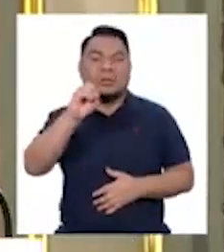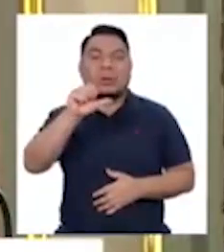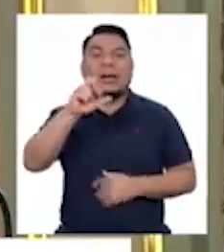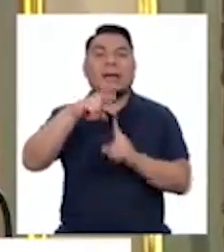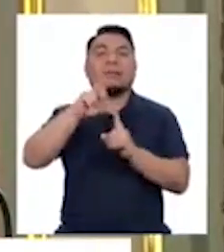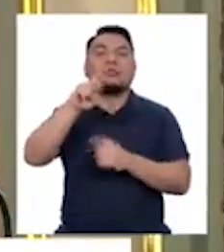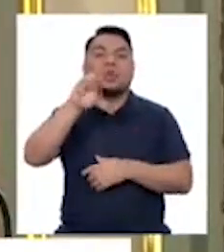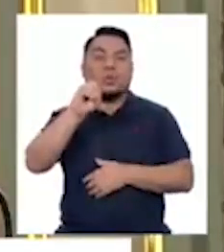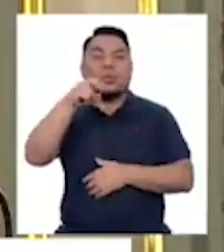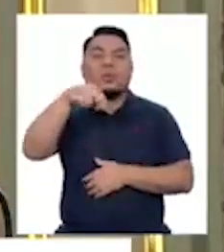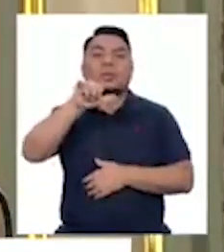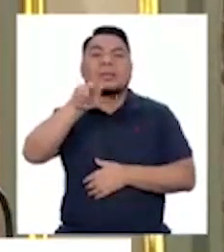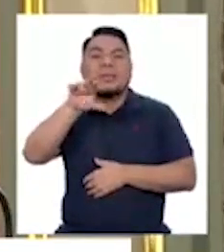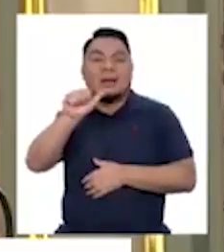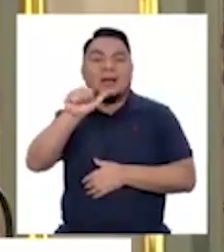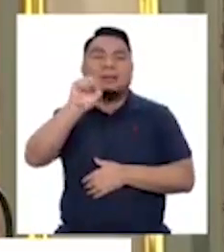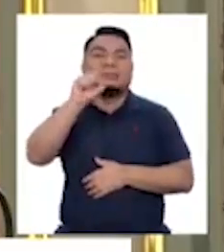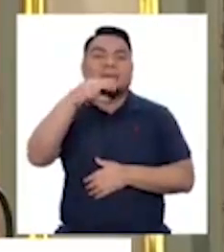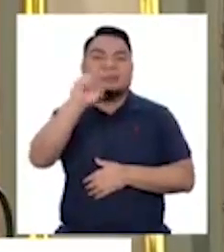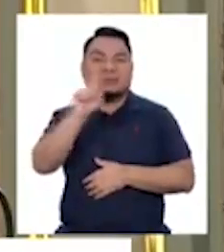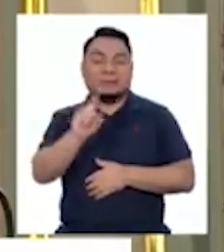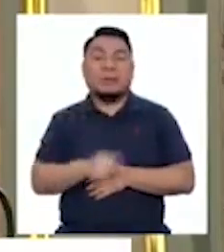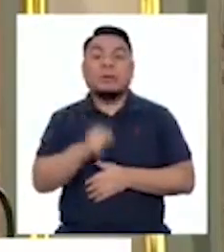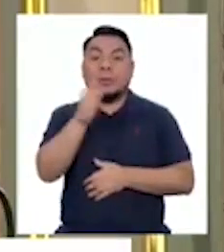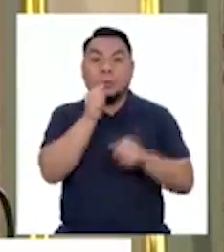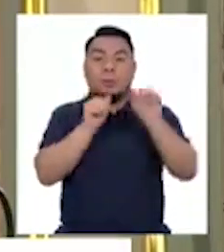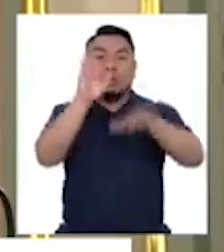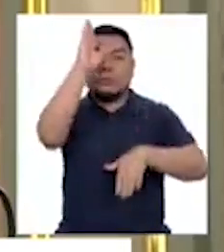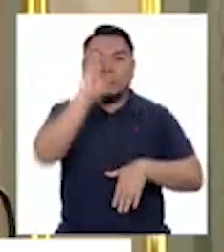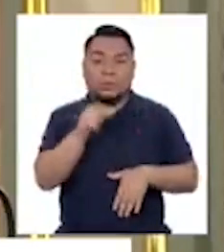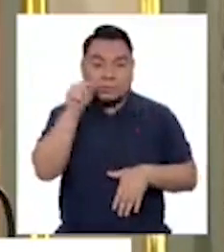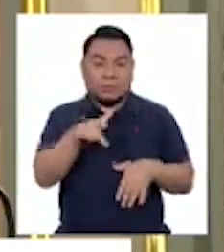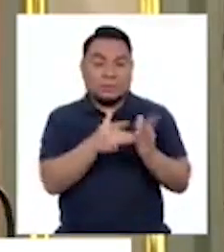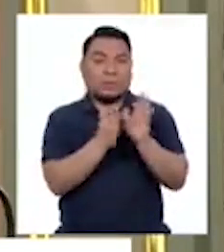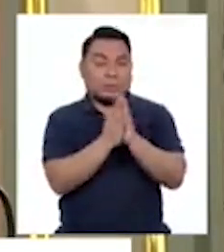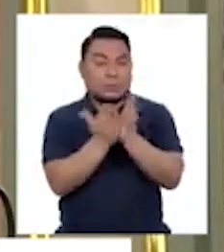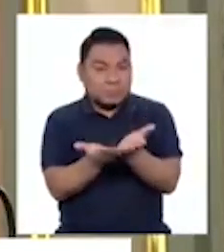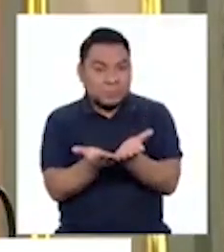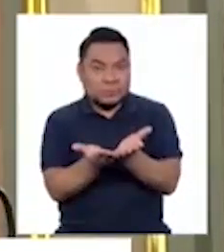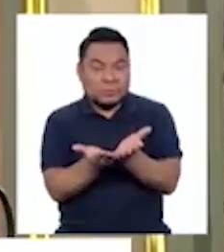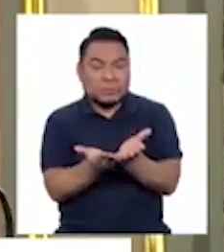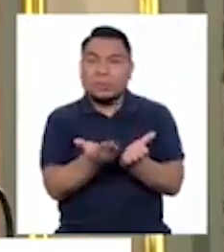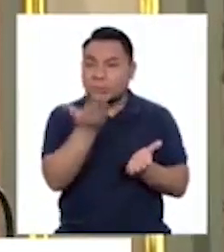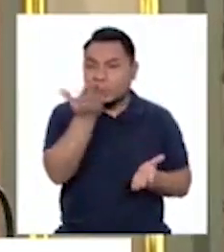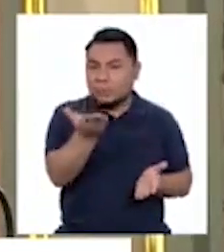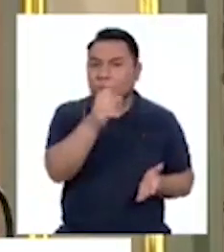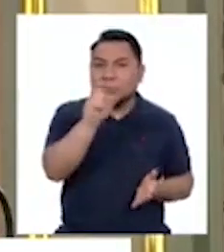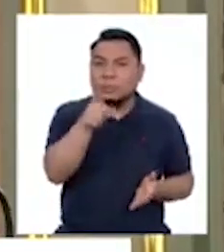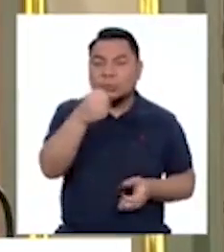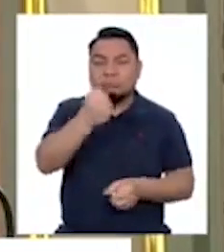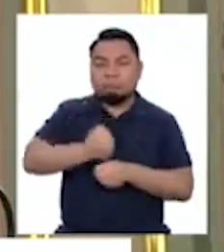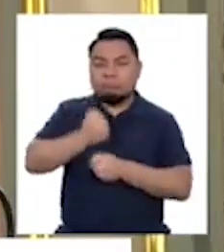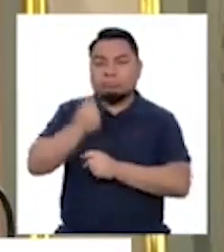Arturo Neira Sánchez, juráis por Dios y estos santos evangelios